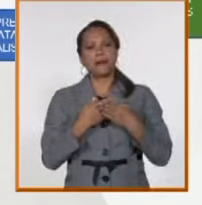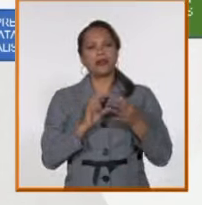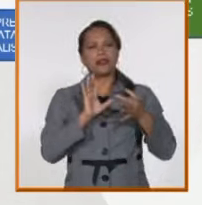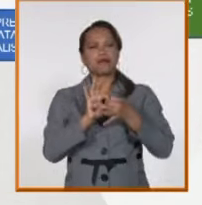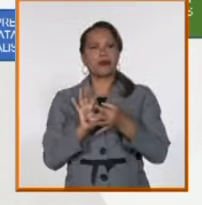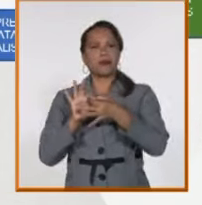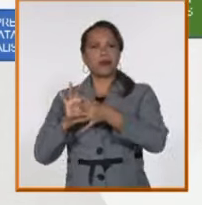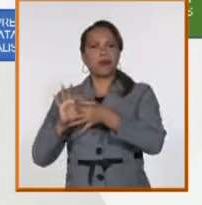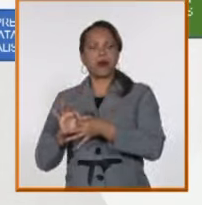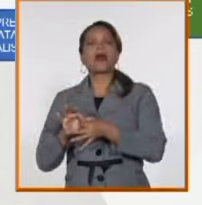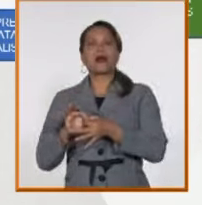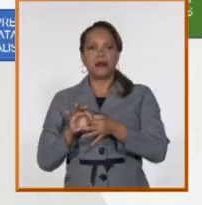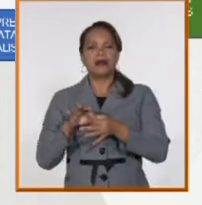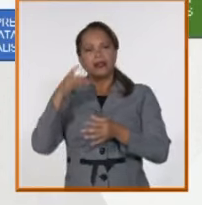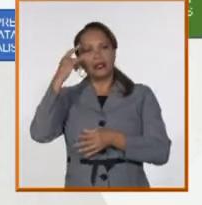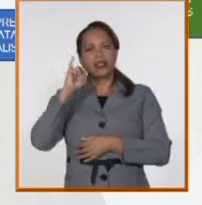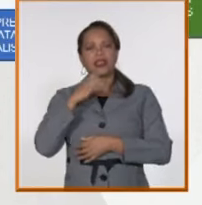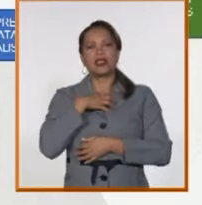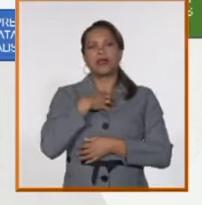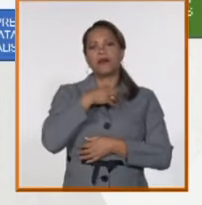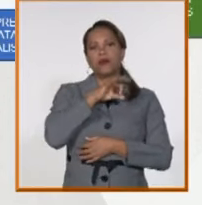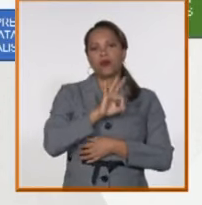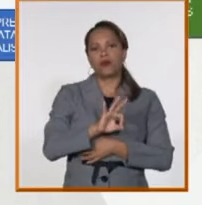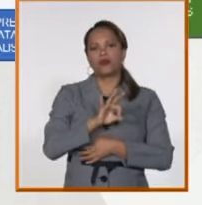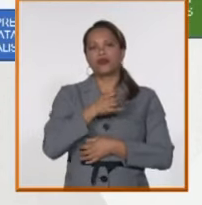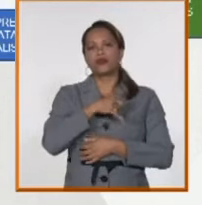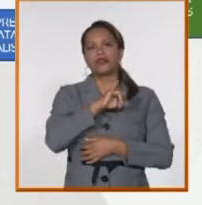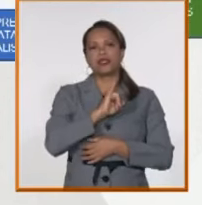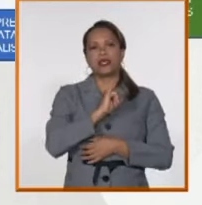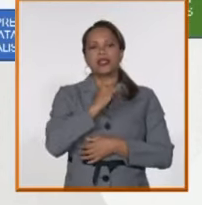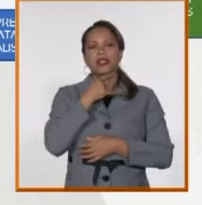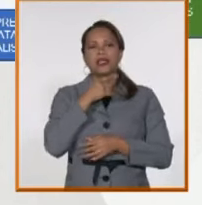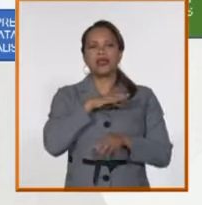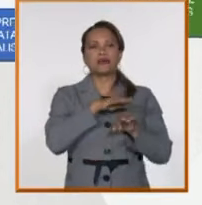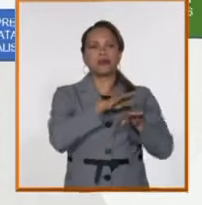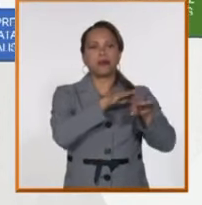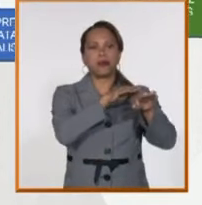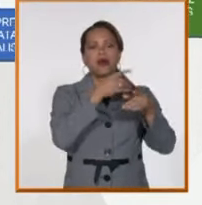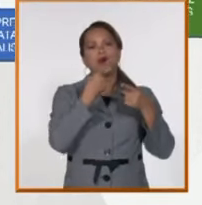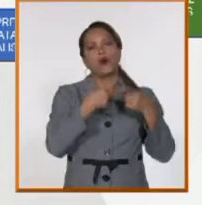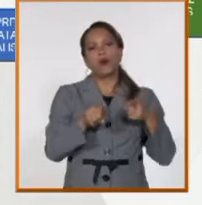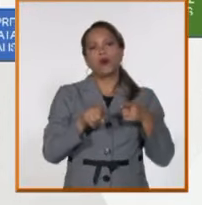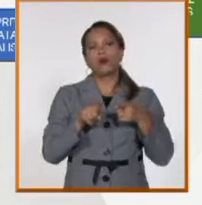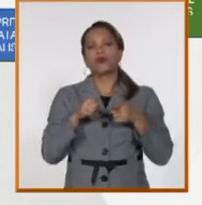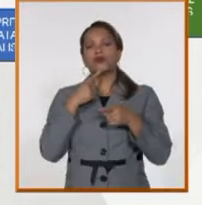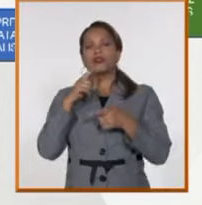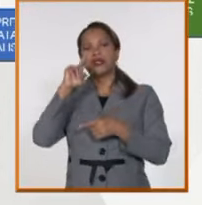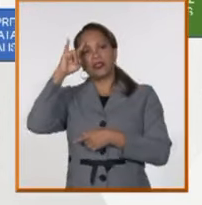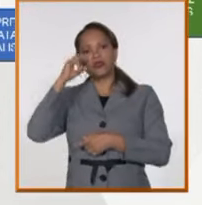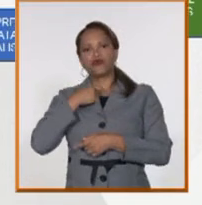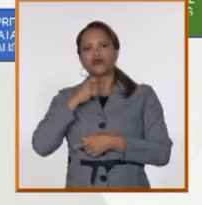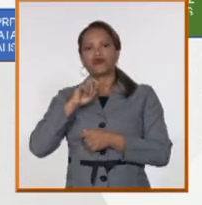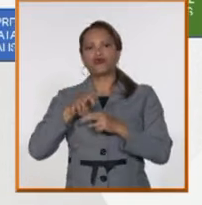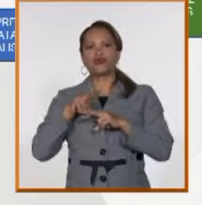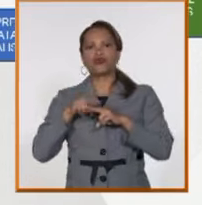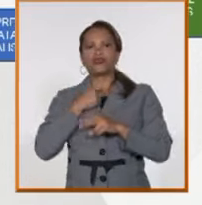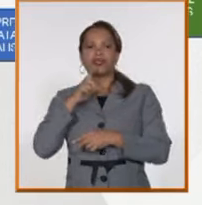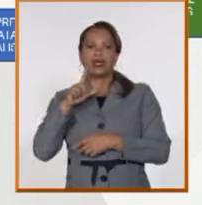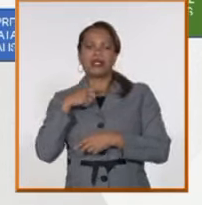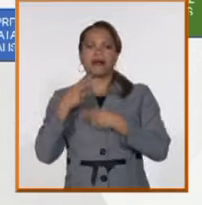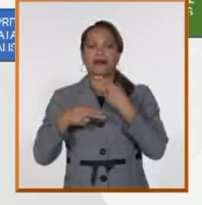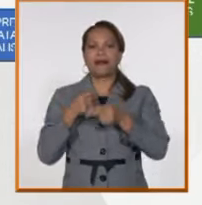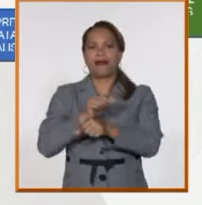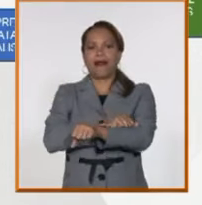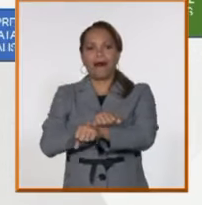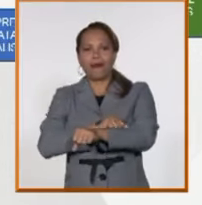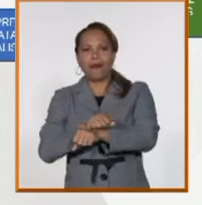exactamente tenemos ocho empresas filiales seis de la industria de las confecciones una de la industria suel y de la empresa suel y una